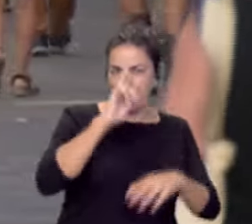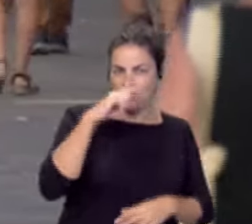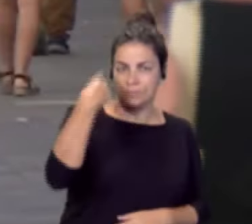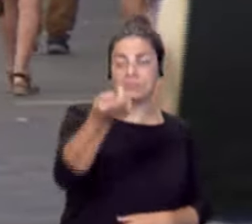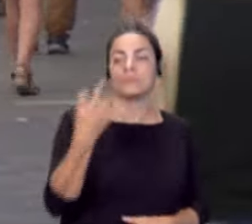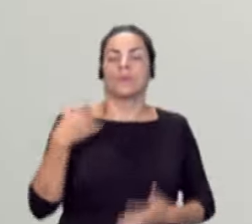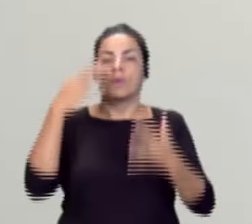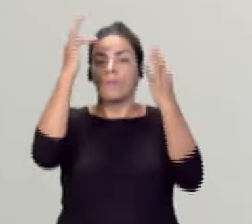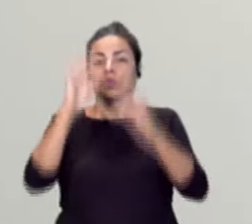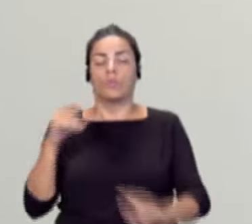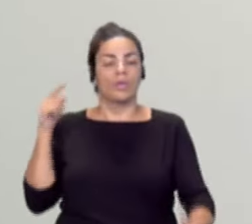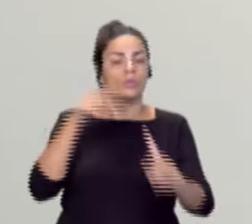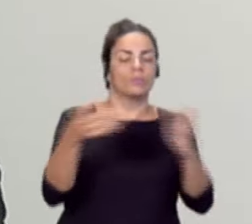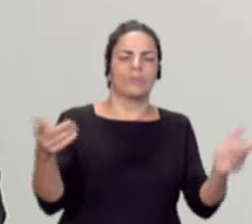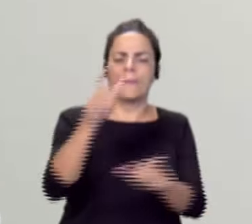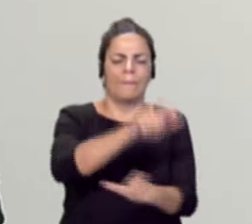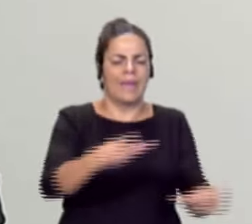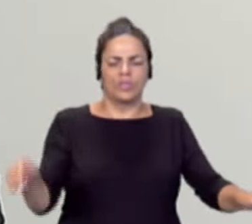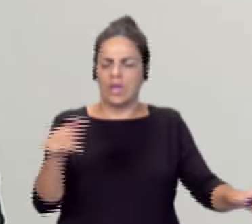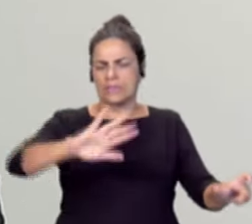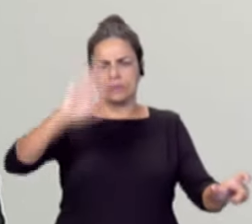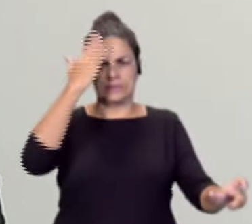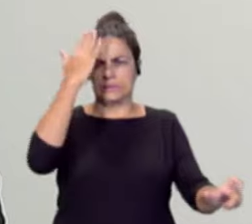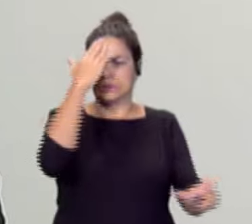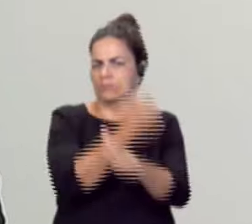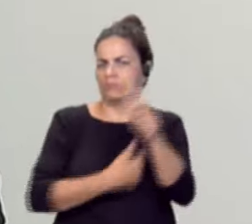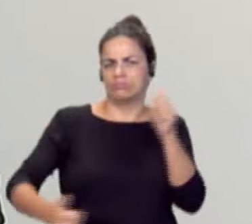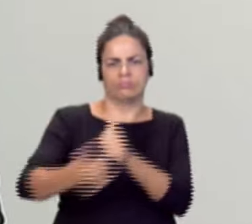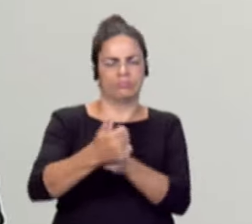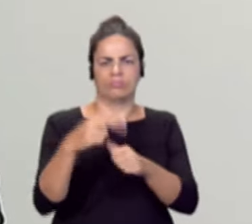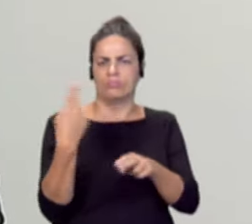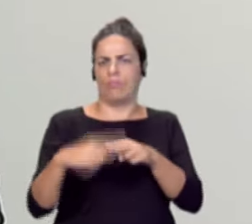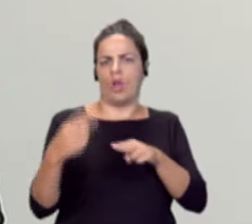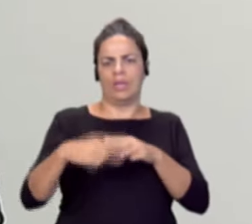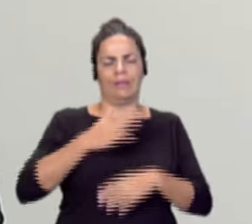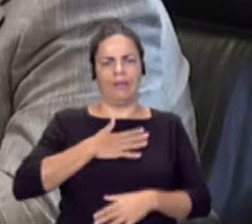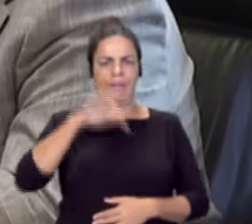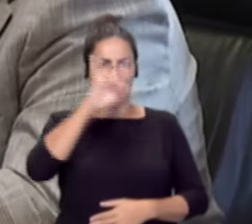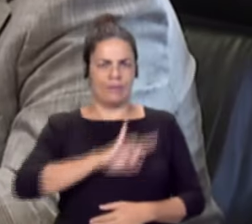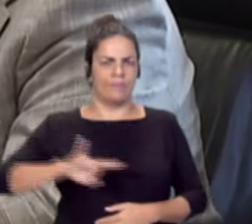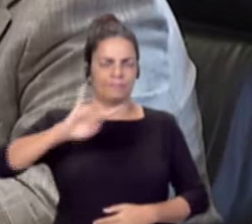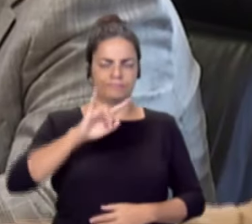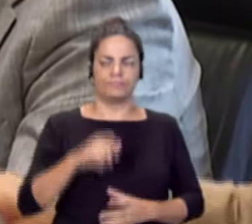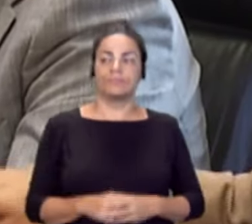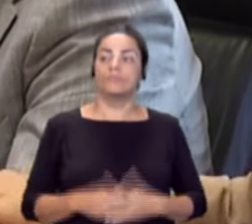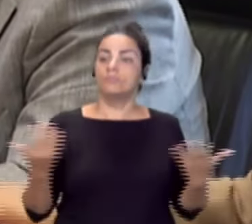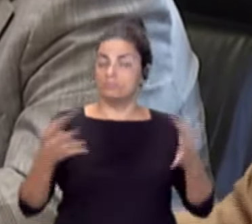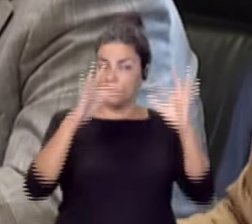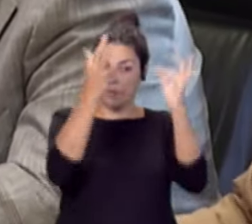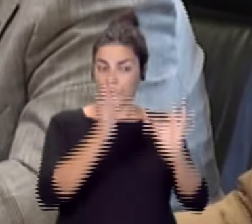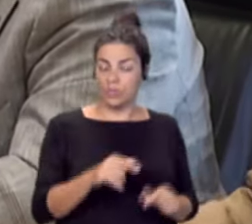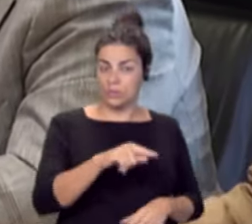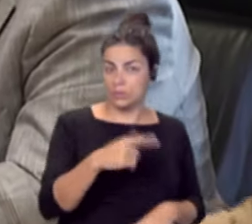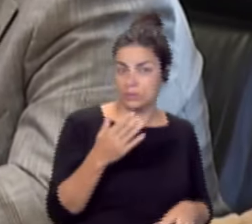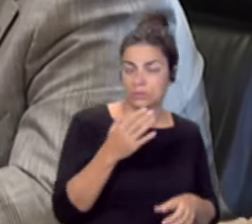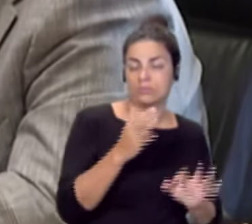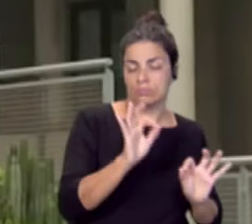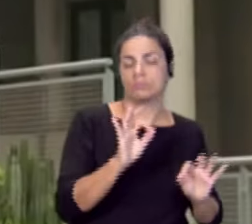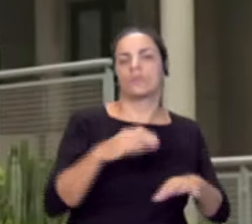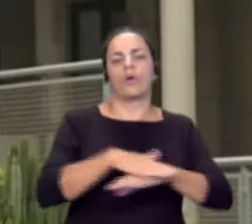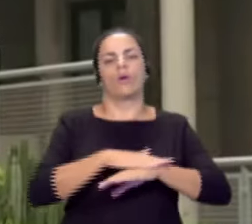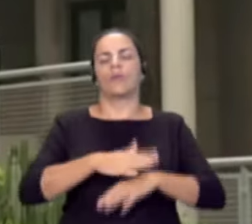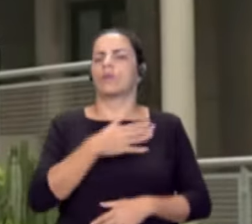a las personas en el centro de la actuación de las políticas de la comunidad autónoma canaria. Con estas cuentas, el Ejecutivo quiere garantizar, ha